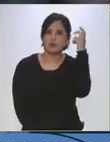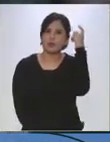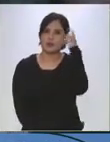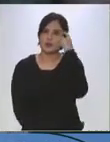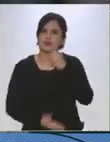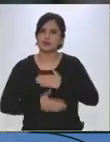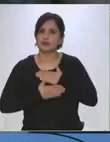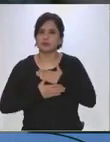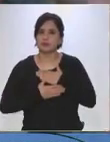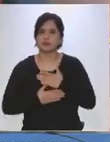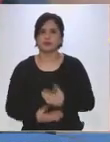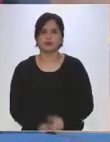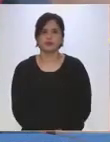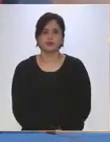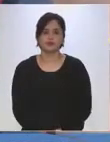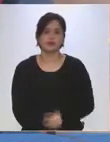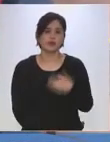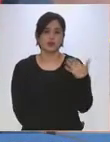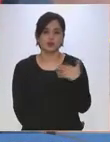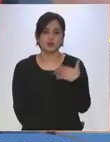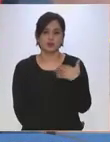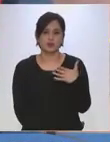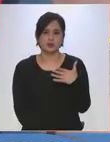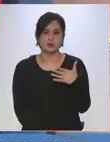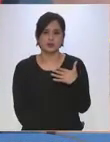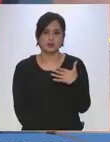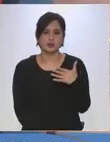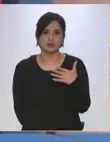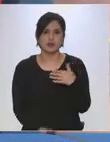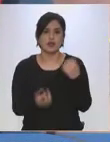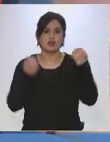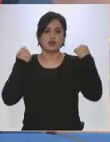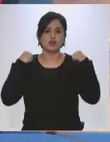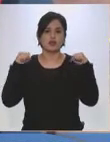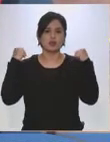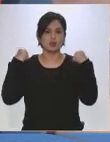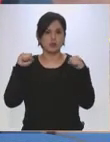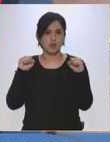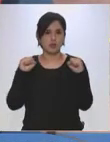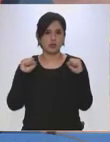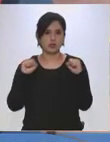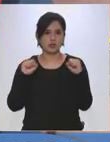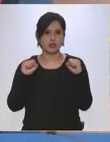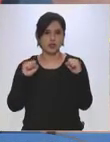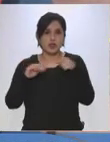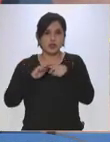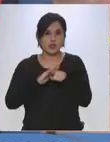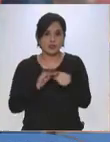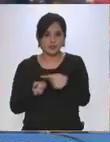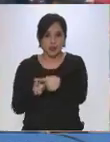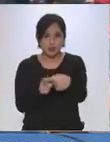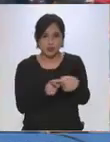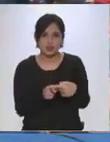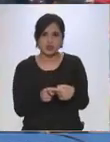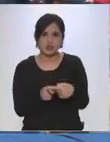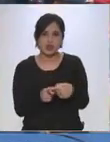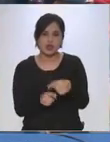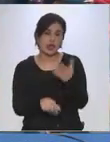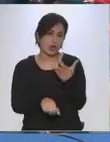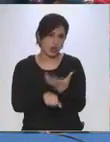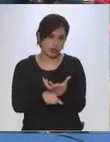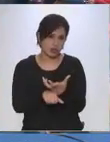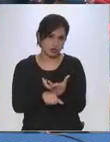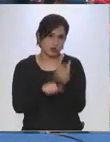y sienten la importancia del deporte en la sociedad existe y no solo